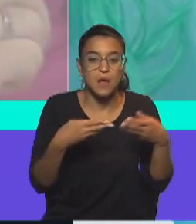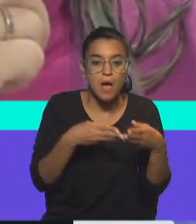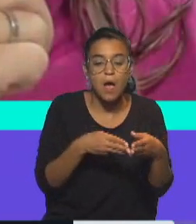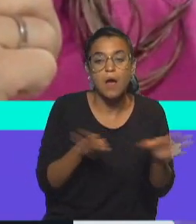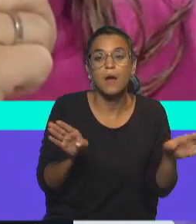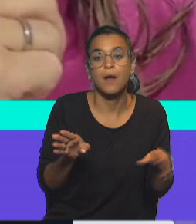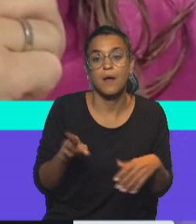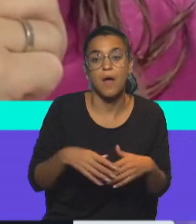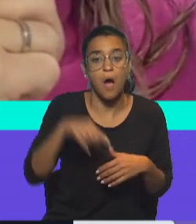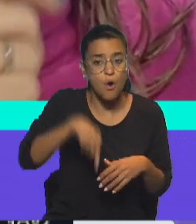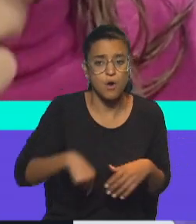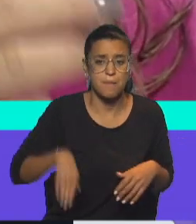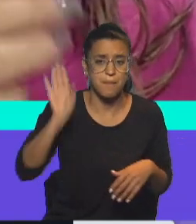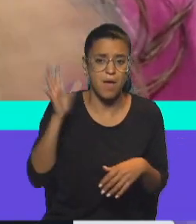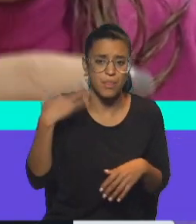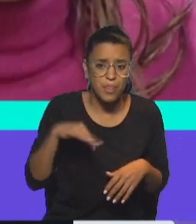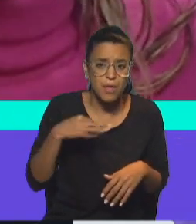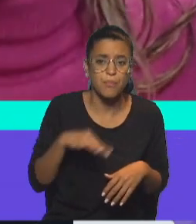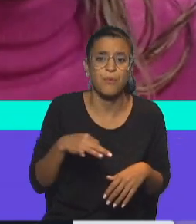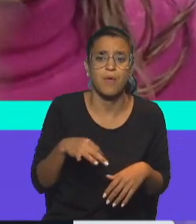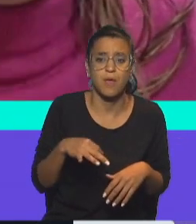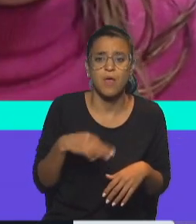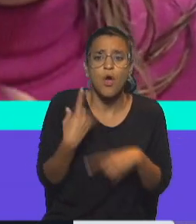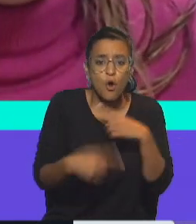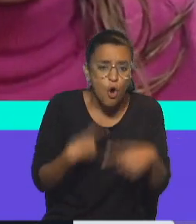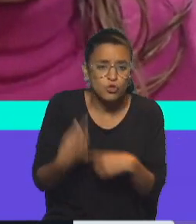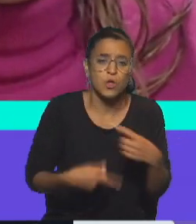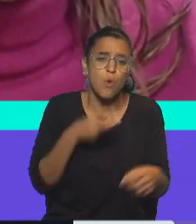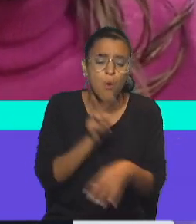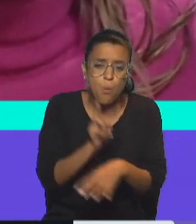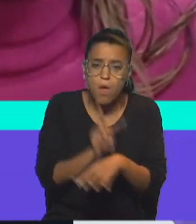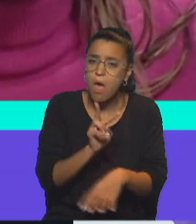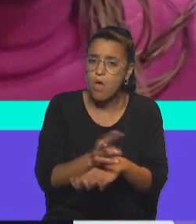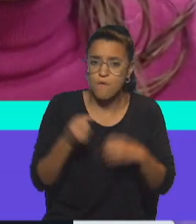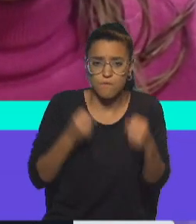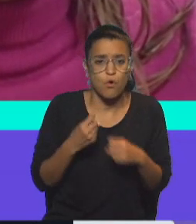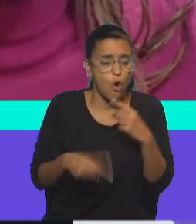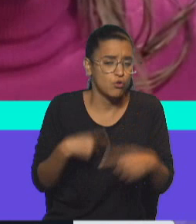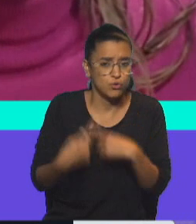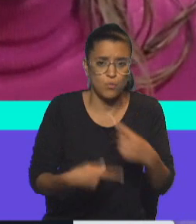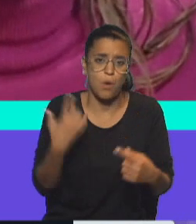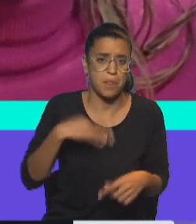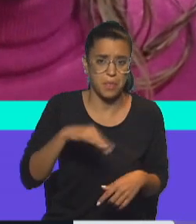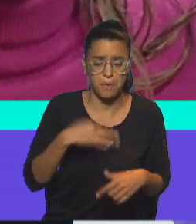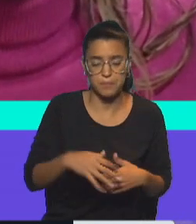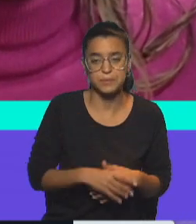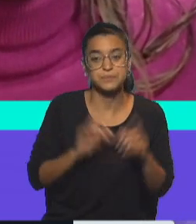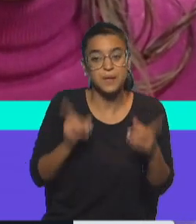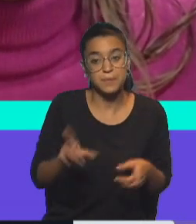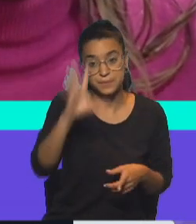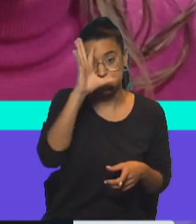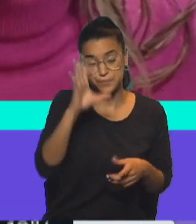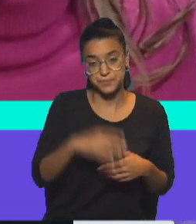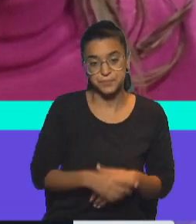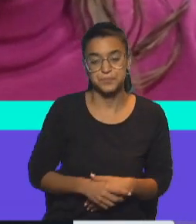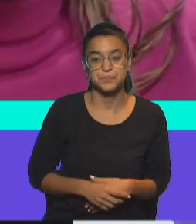flexibilizaron, más que nunca hay que continuar con todos esos cuidados que siempre decimos, y recordar también